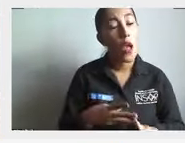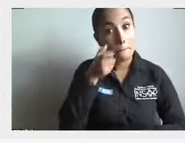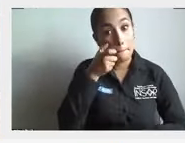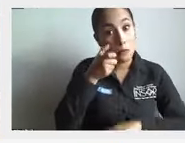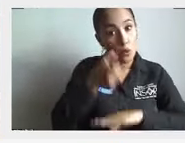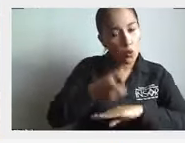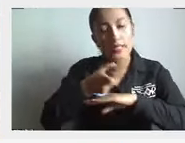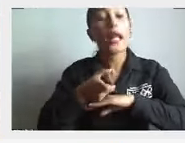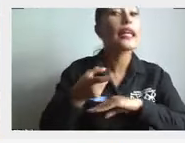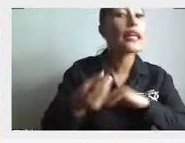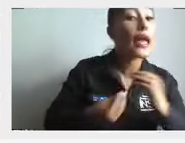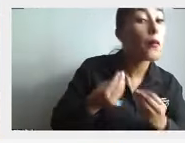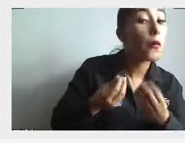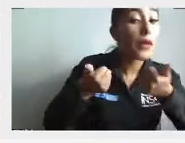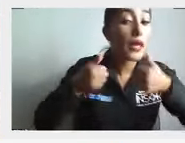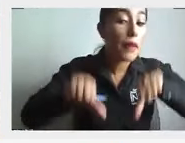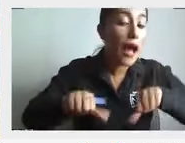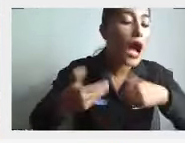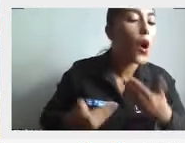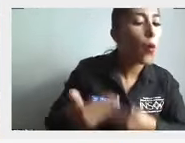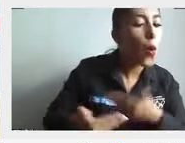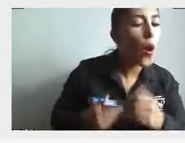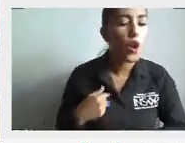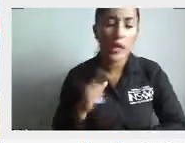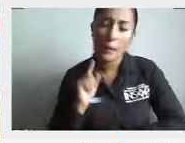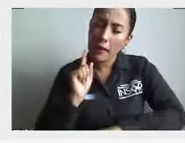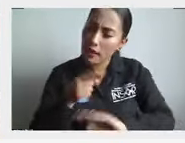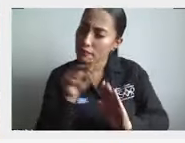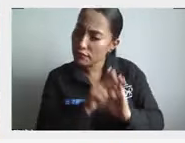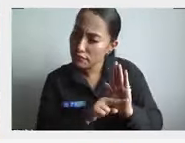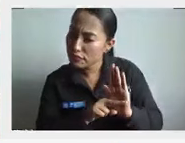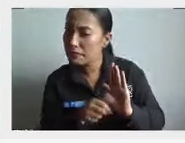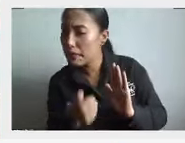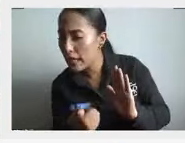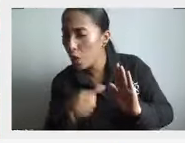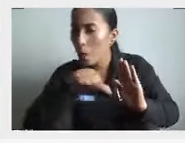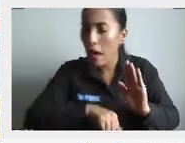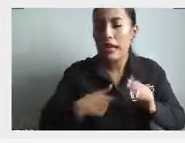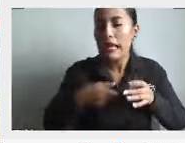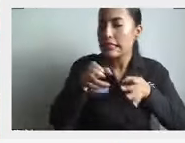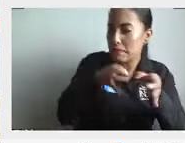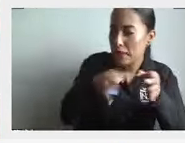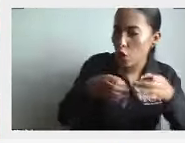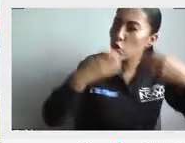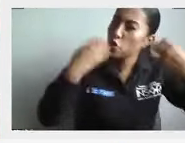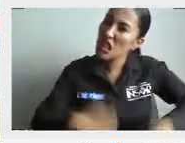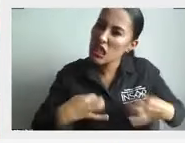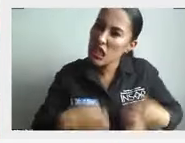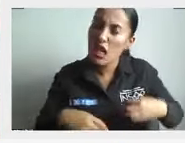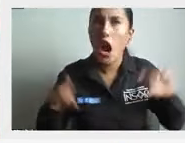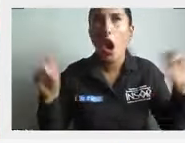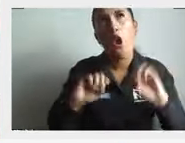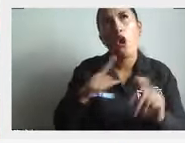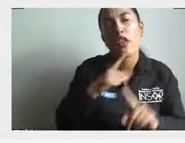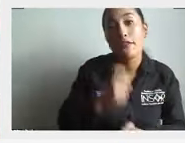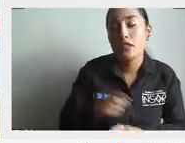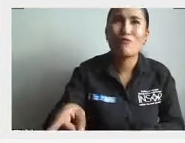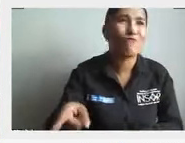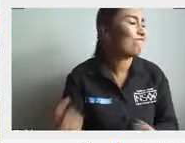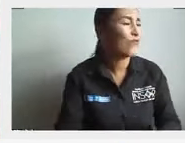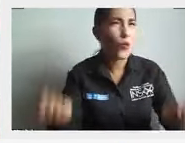del trabajo, cómo van las instrucciones, cómo las estoy dando. Las doy sencillas, están entendiendo lo que les